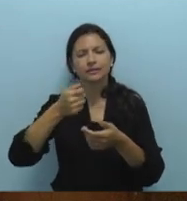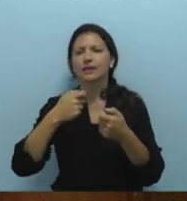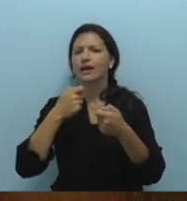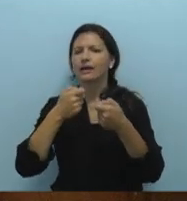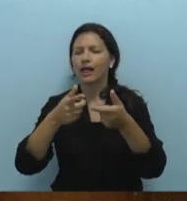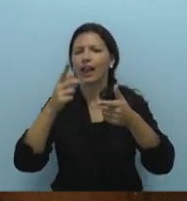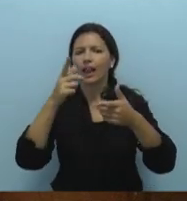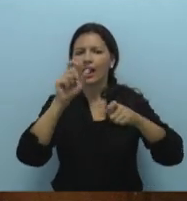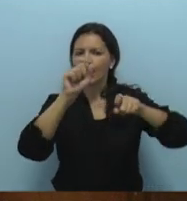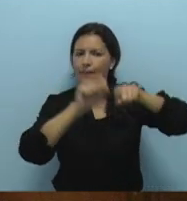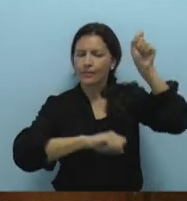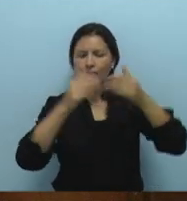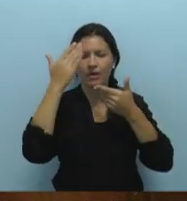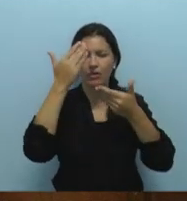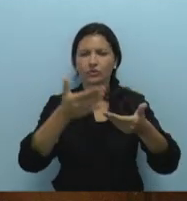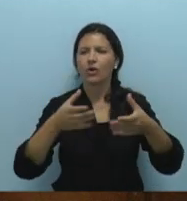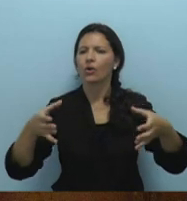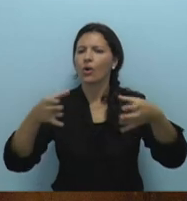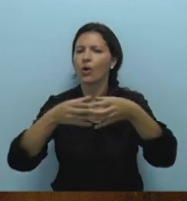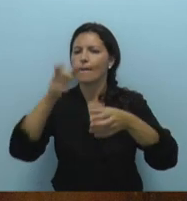la distinción Diploma de Honor a la